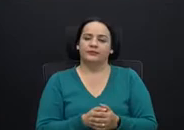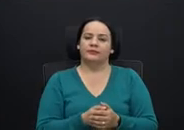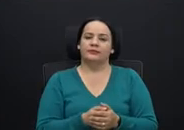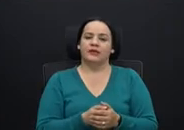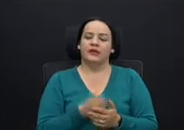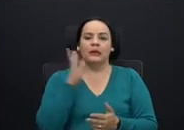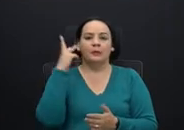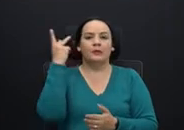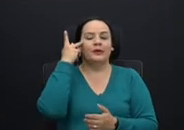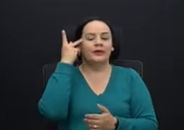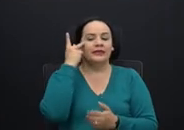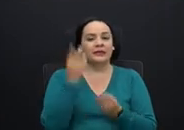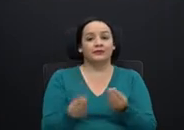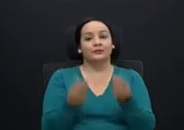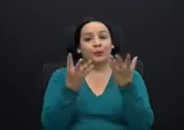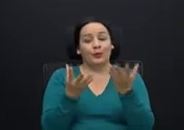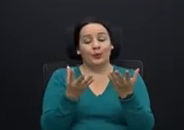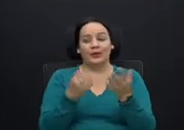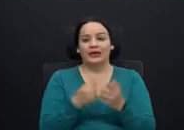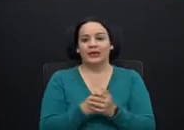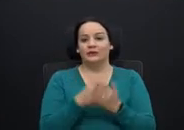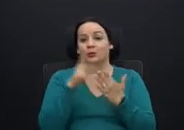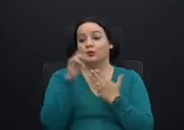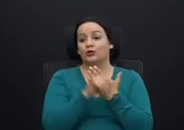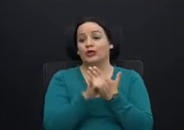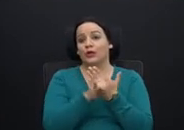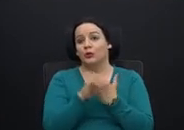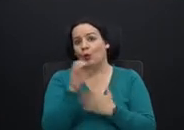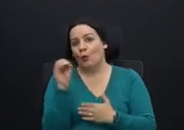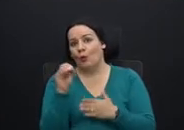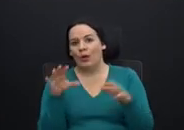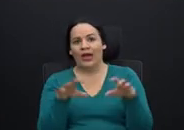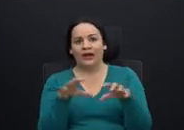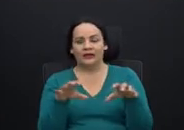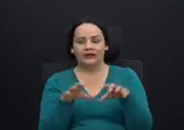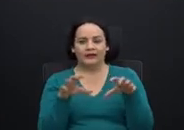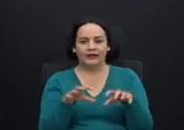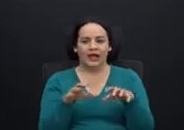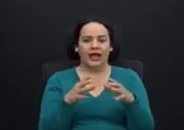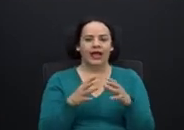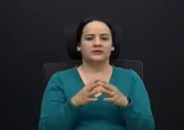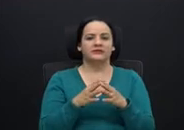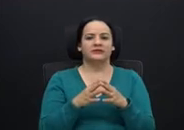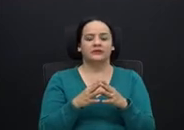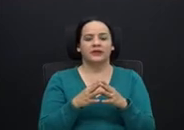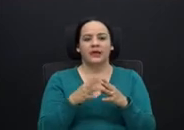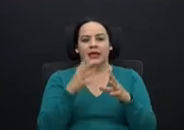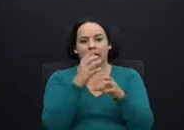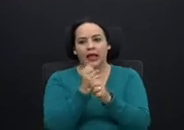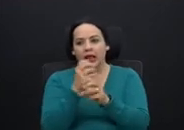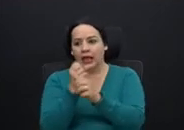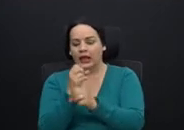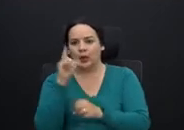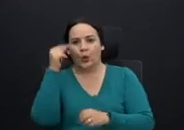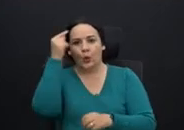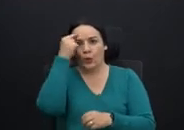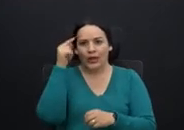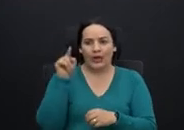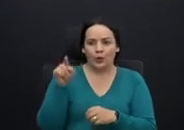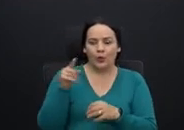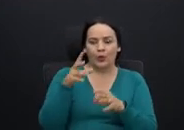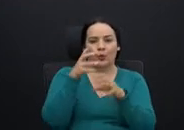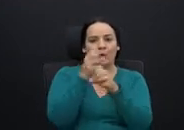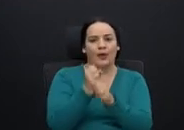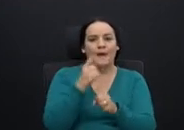políticas públicas son los proyectos o las actividades que se diseñan, que los gobiernos